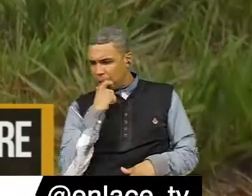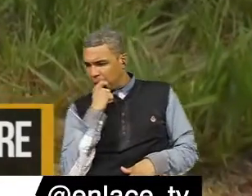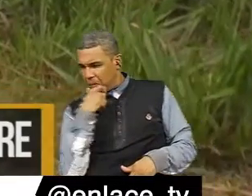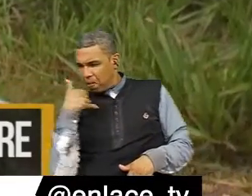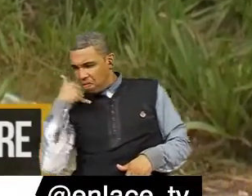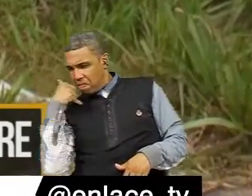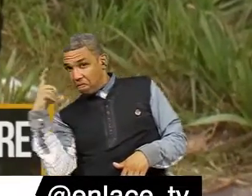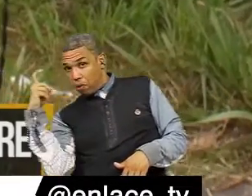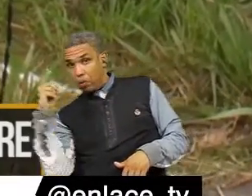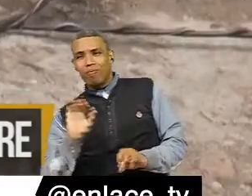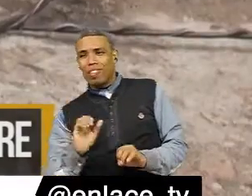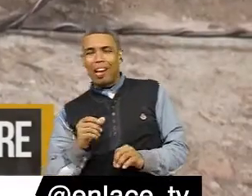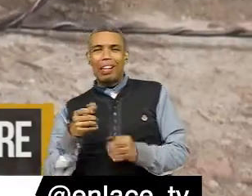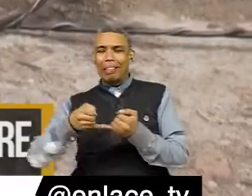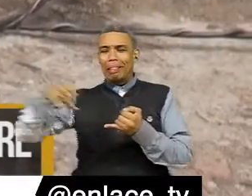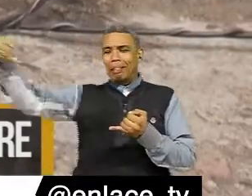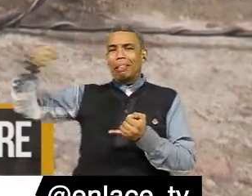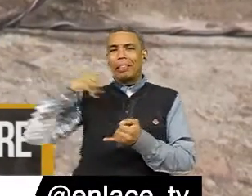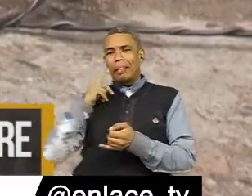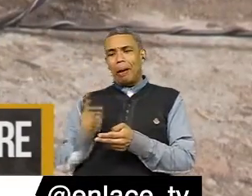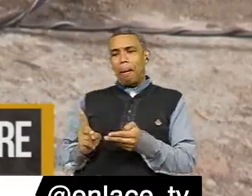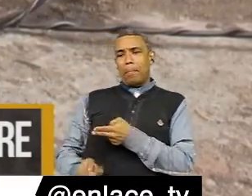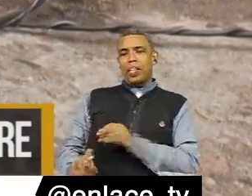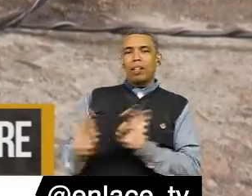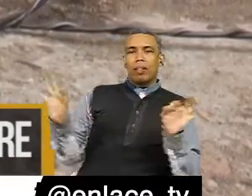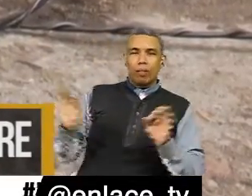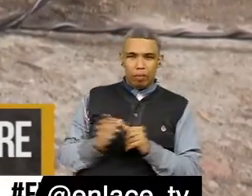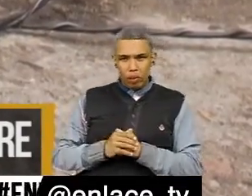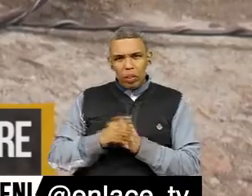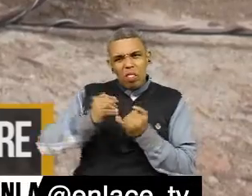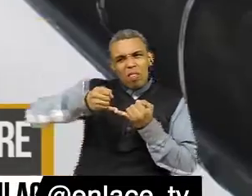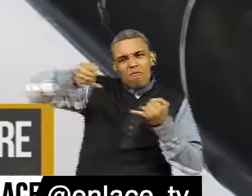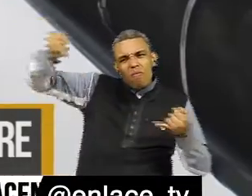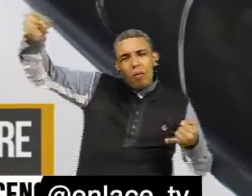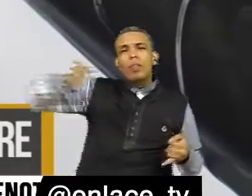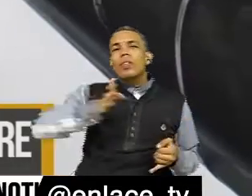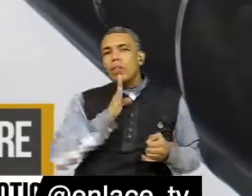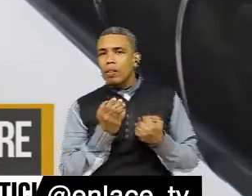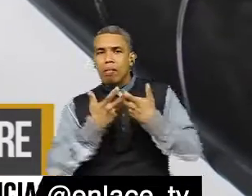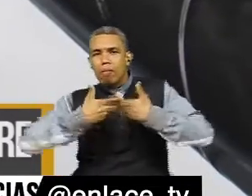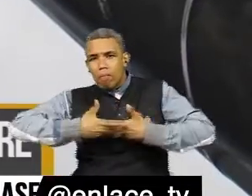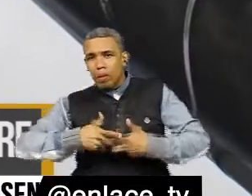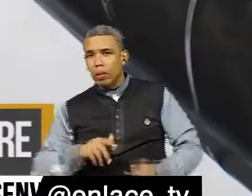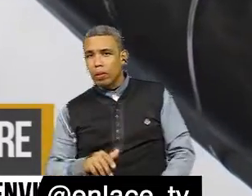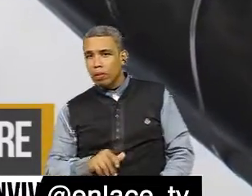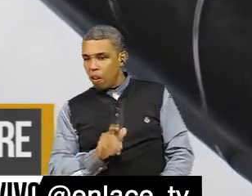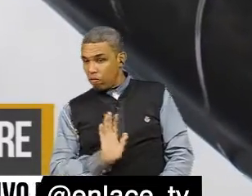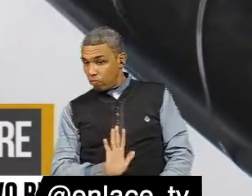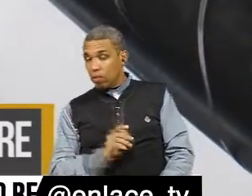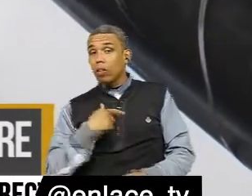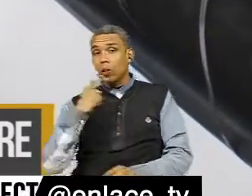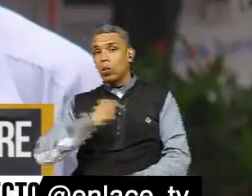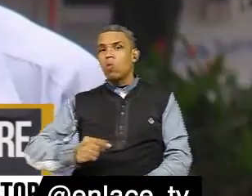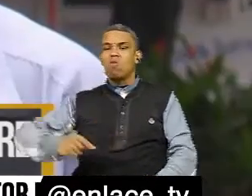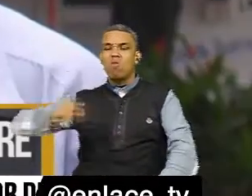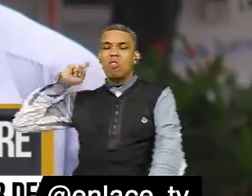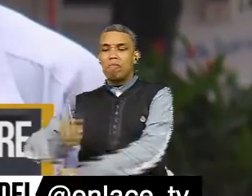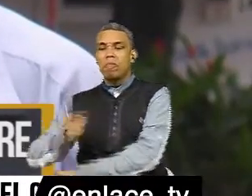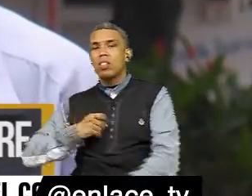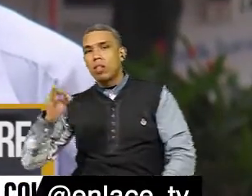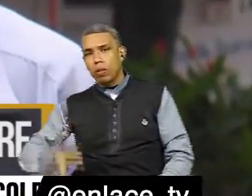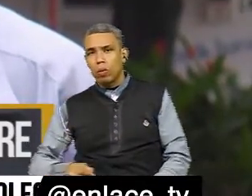víctima manifiesta que no sabe aún cuál es la empresa responsable de este cableado, pero que interpondrá las demandas a que haya lugar. Pude haber matado,